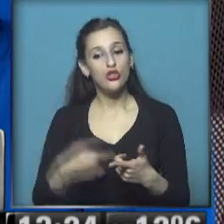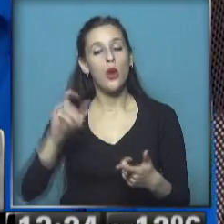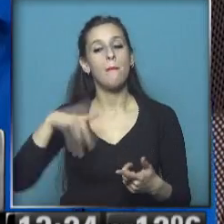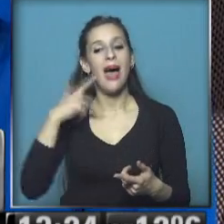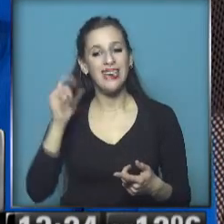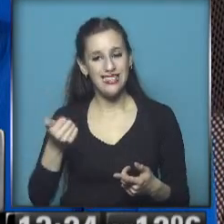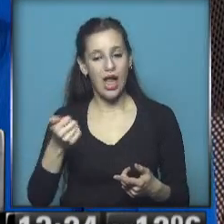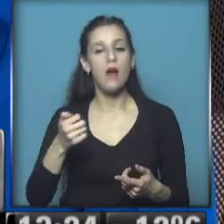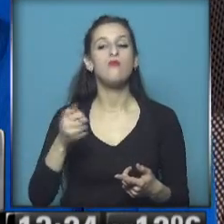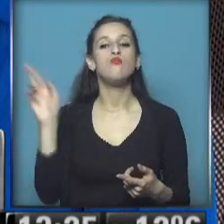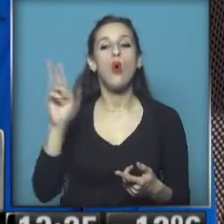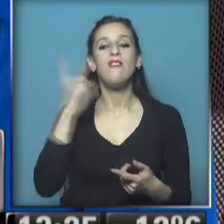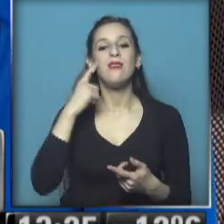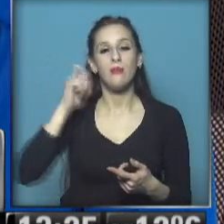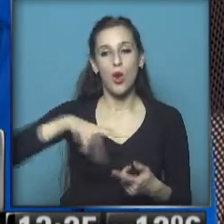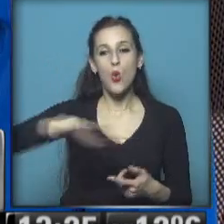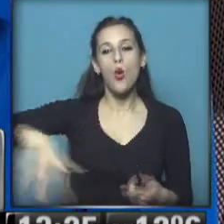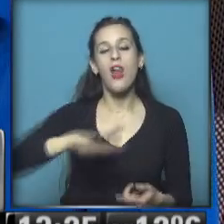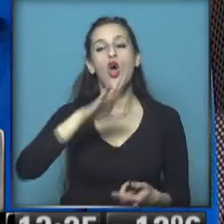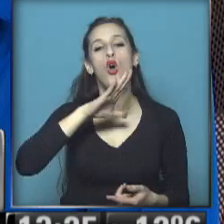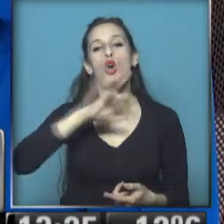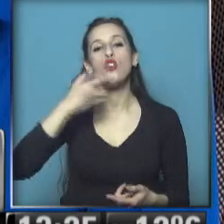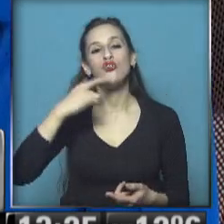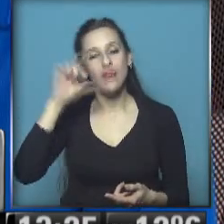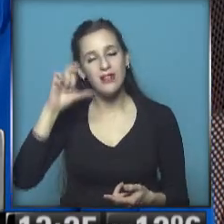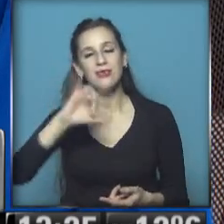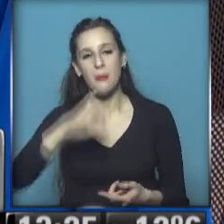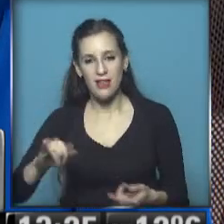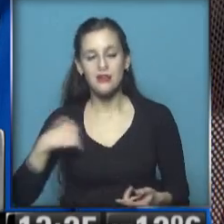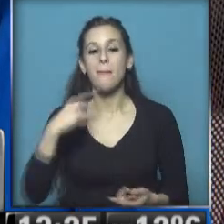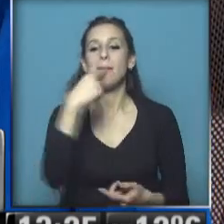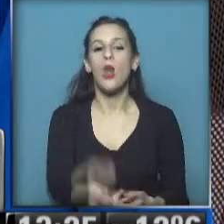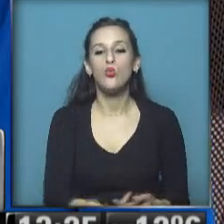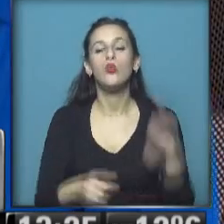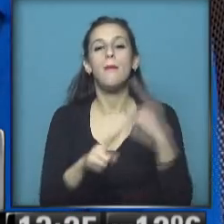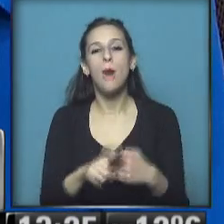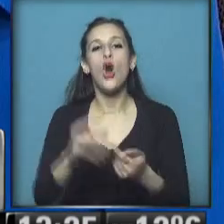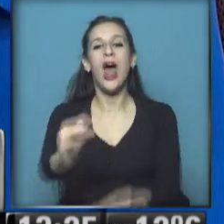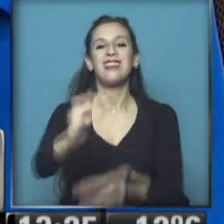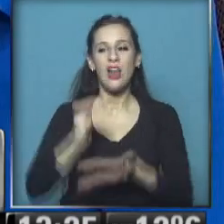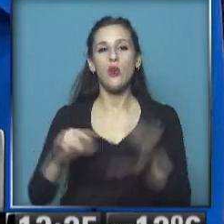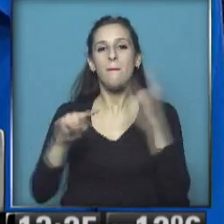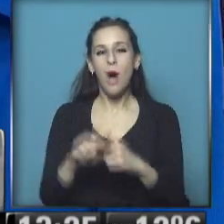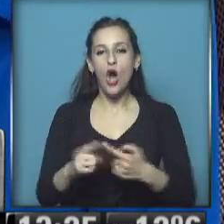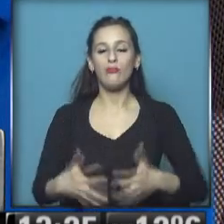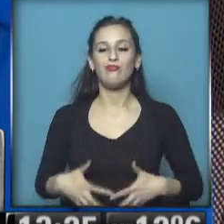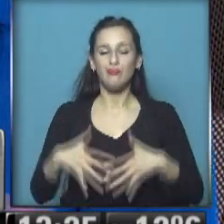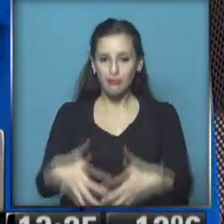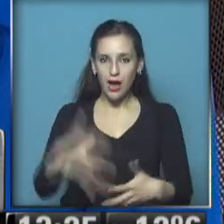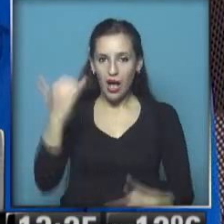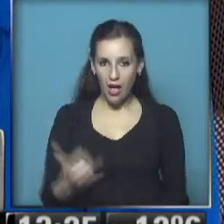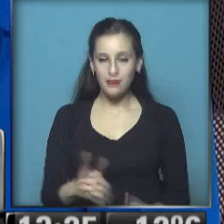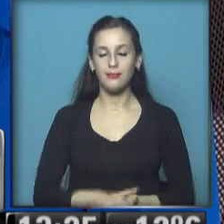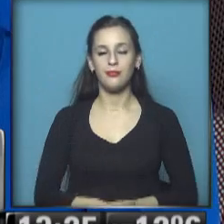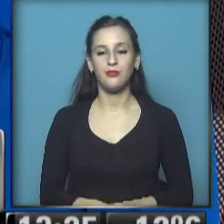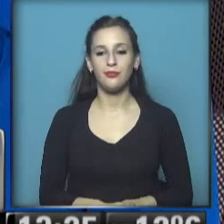se pasa aquí en la provincia de buenos aires- y te pregunta diego por el prenatal y la maternidad se hizo todos los trámites pregunta si hay que hacer algo más